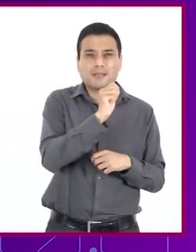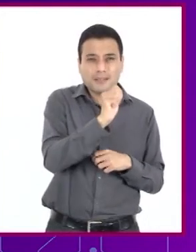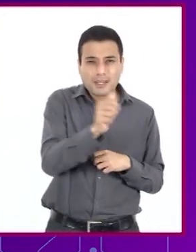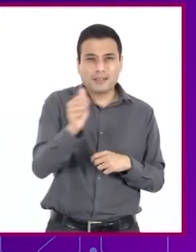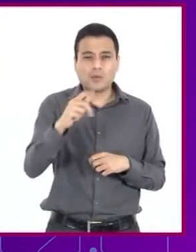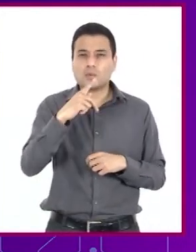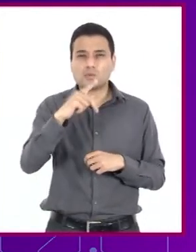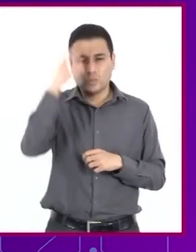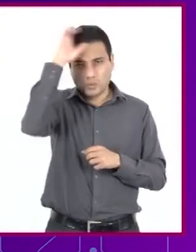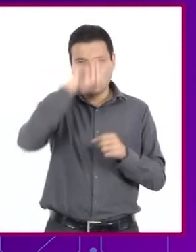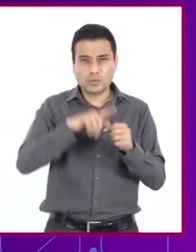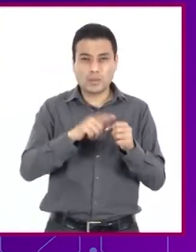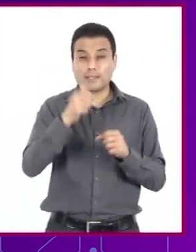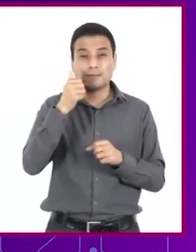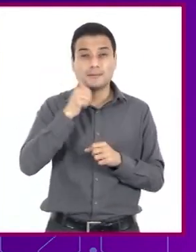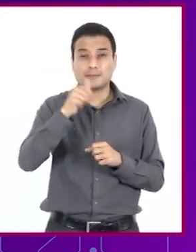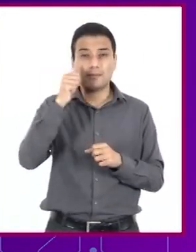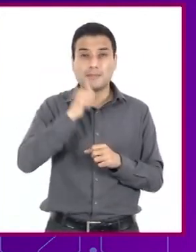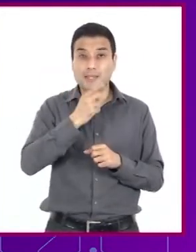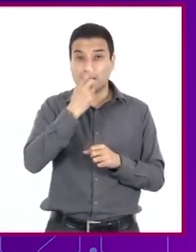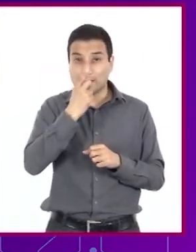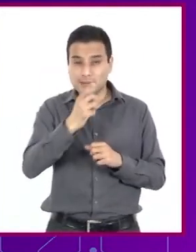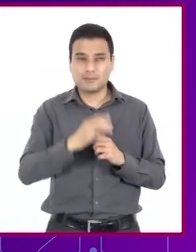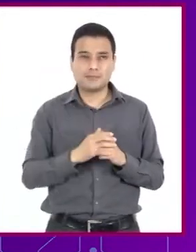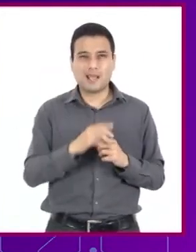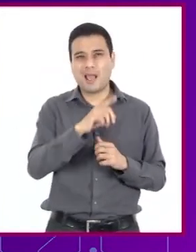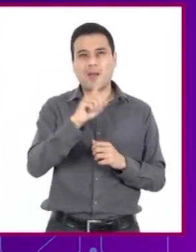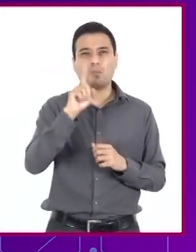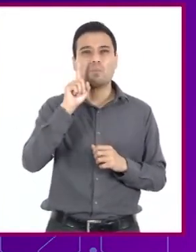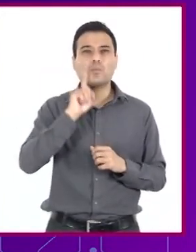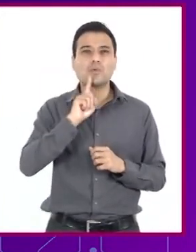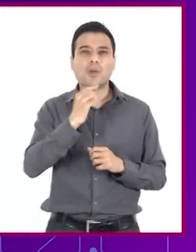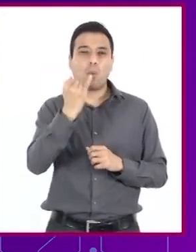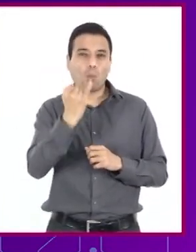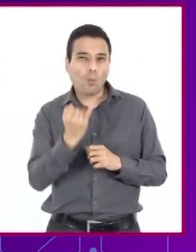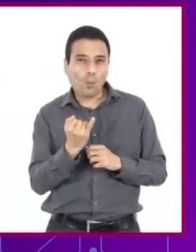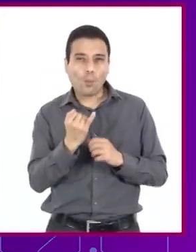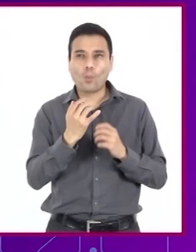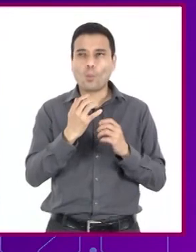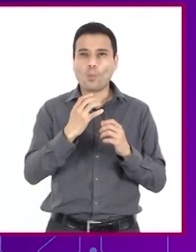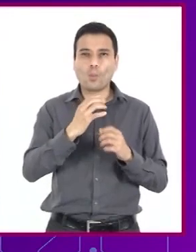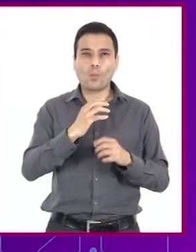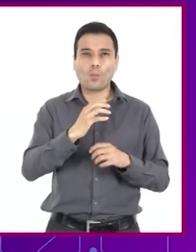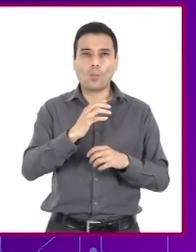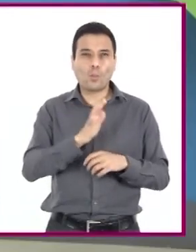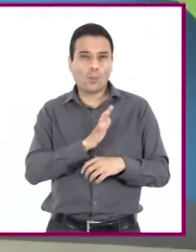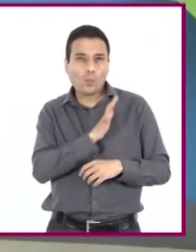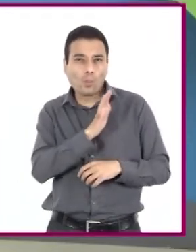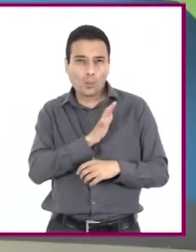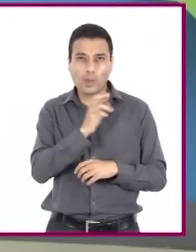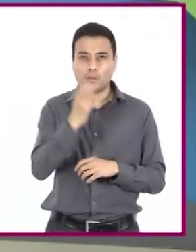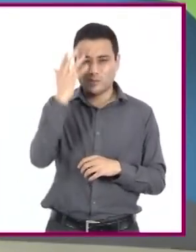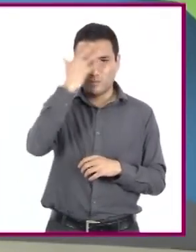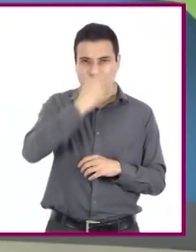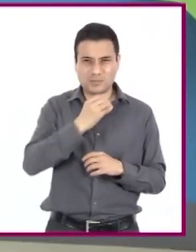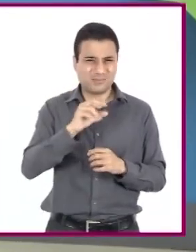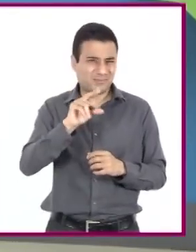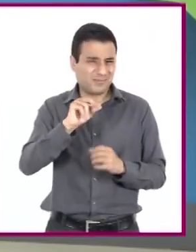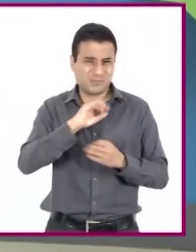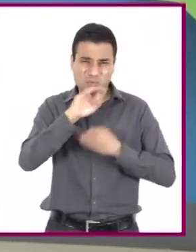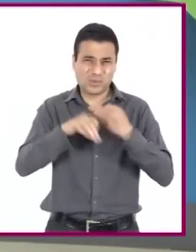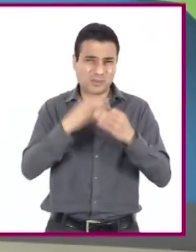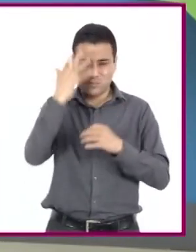siempre fomentan una visión estrecha e irreal de la feminidad. A menudo,